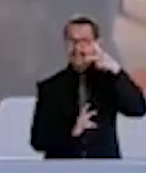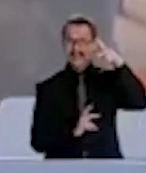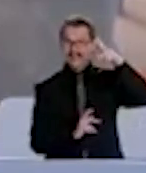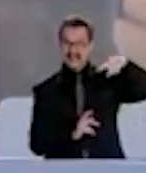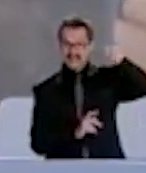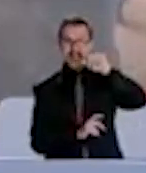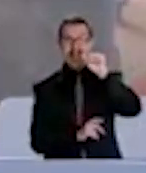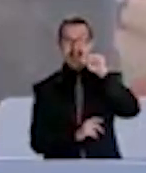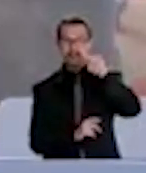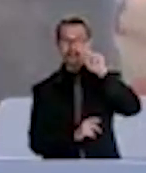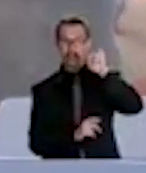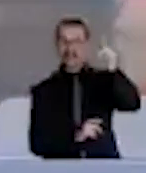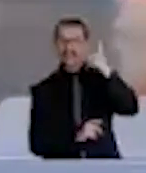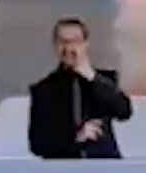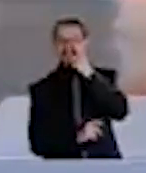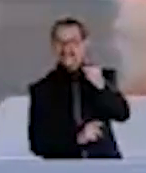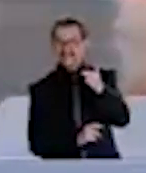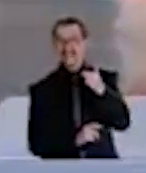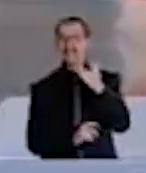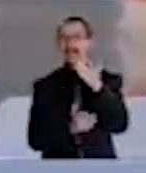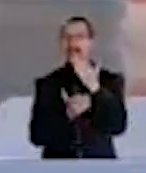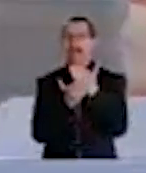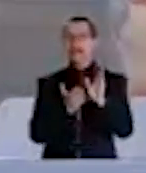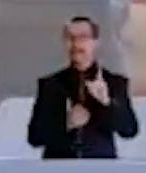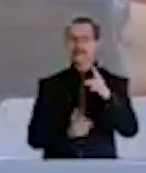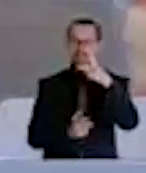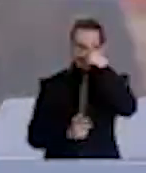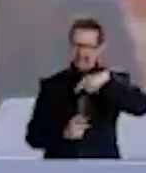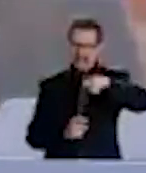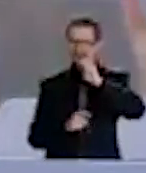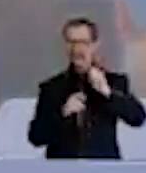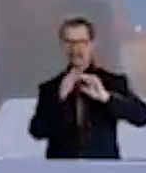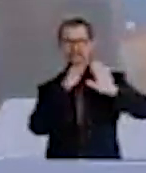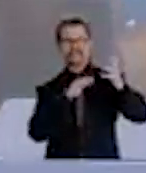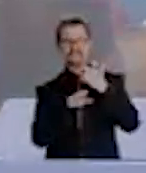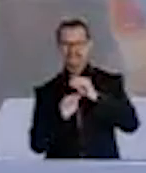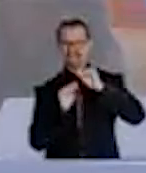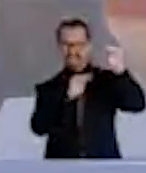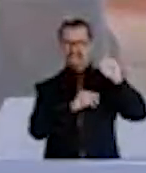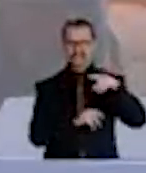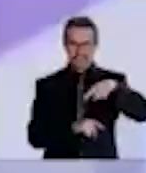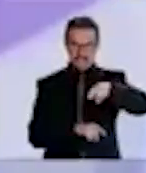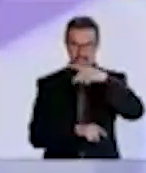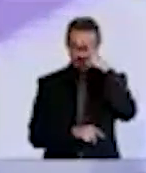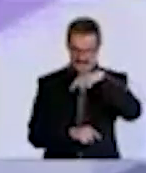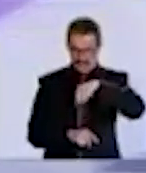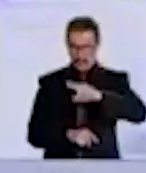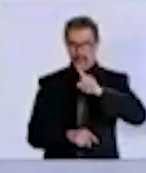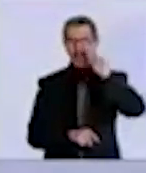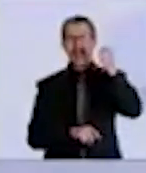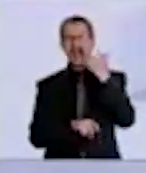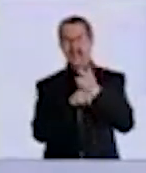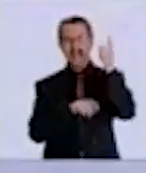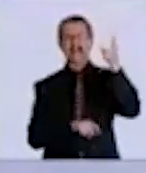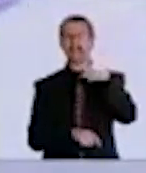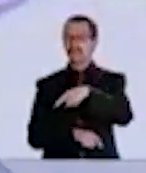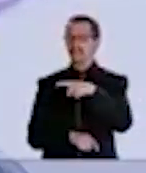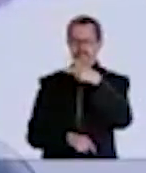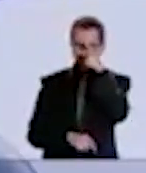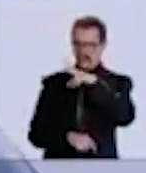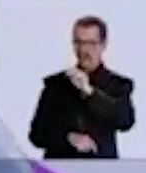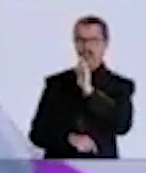y ser reconocidos en un país el de allá que no los aceptan absolutamente